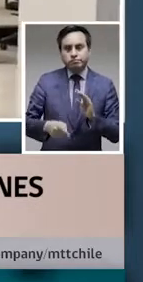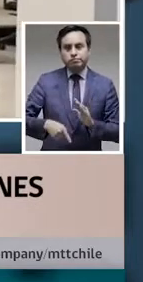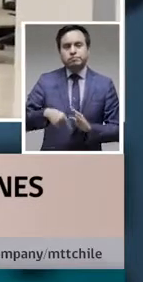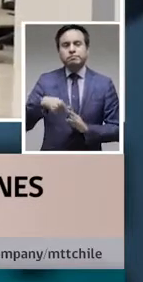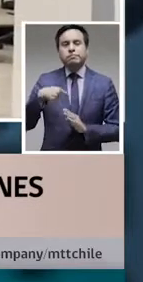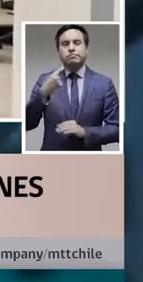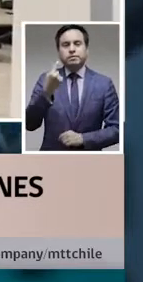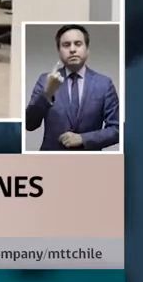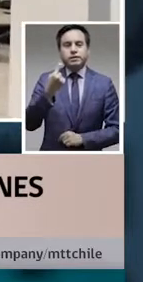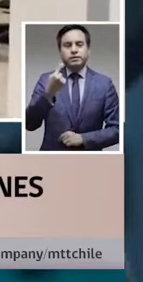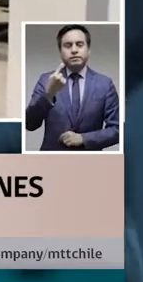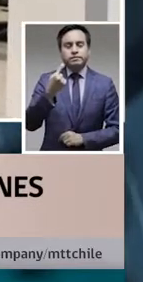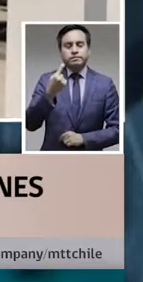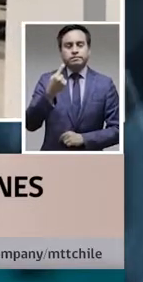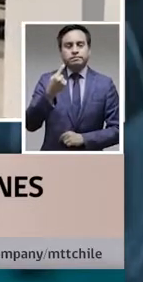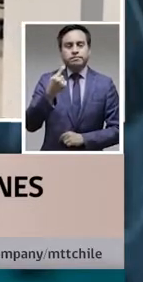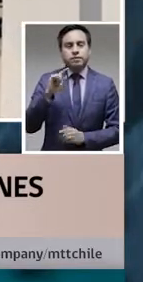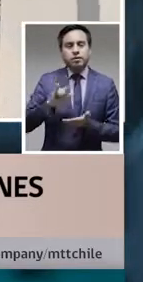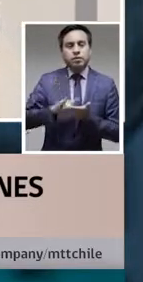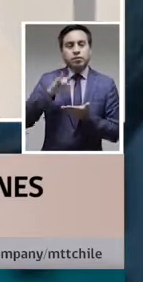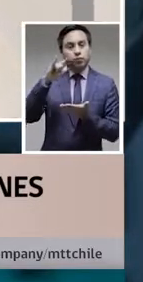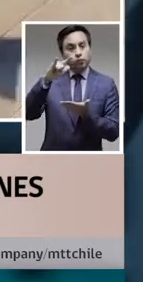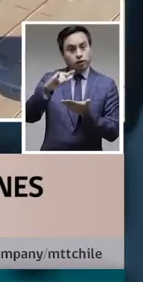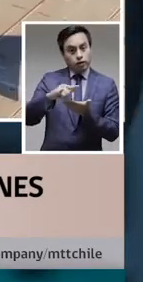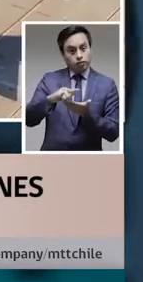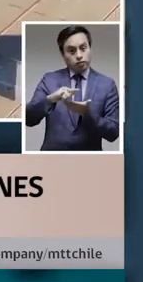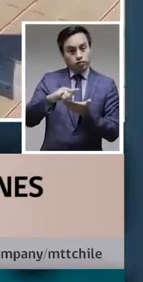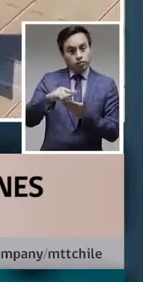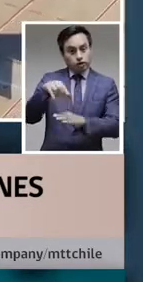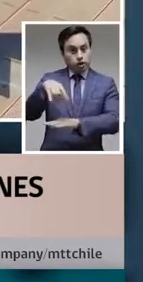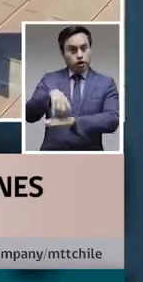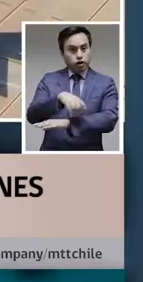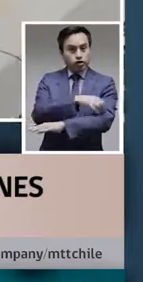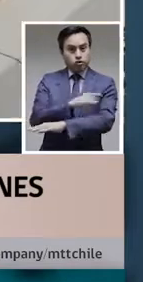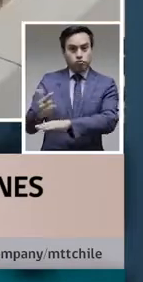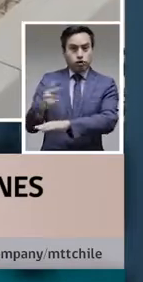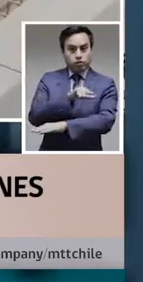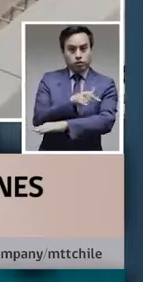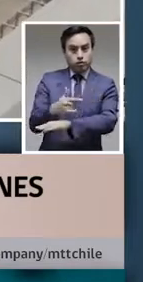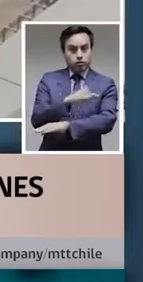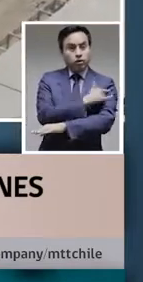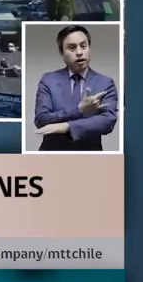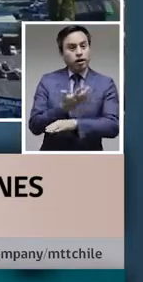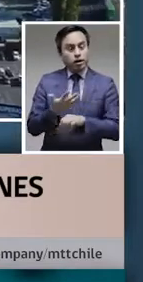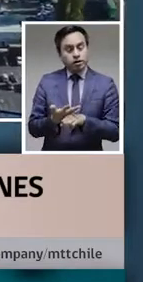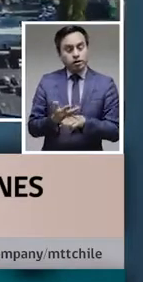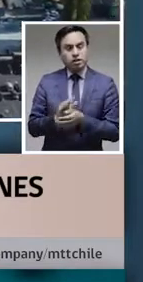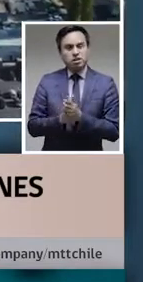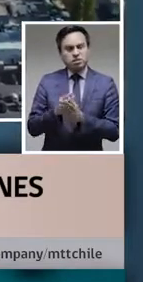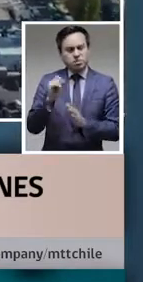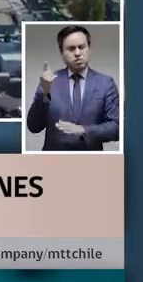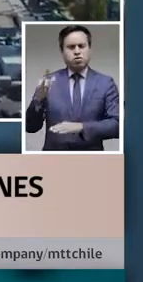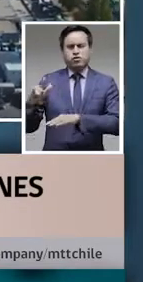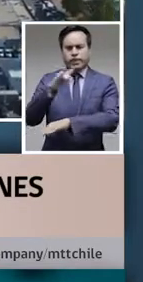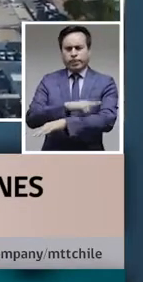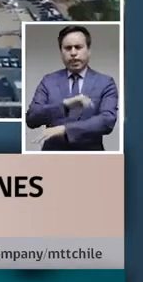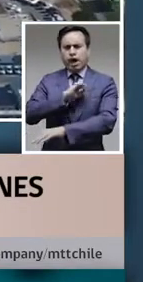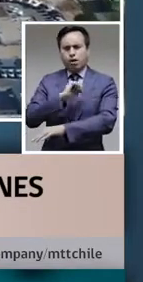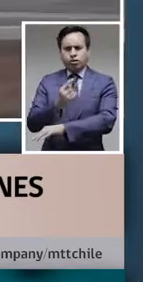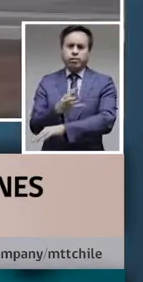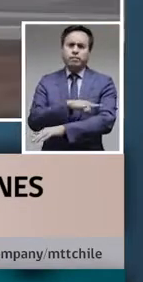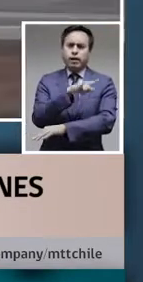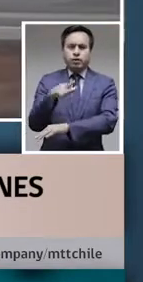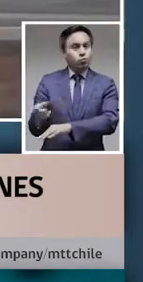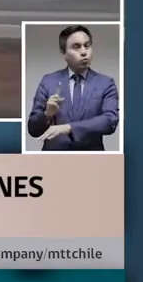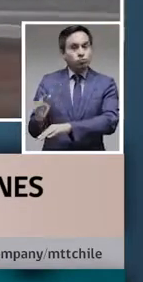primera vez hay vuelos interregionales y no todos los vuelos tienen que pasar por Santiago.